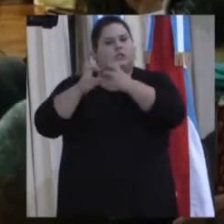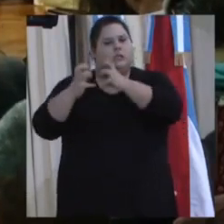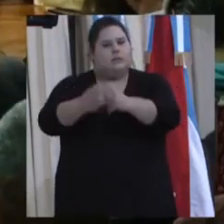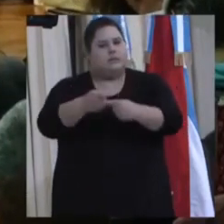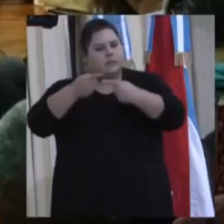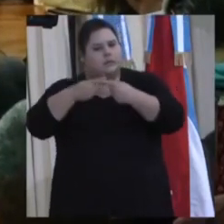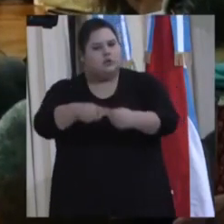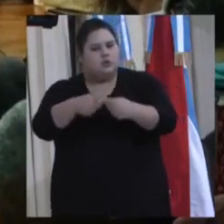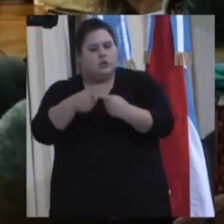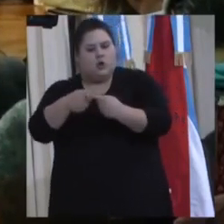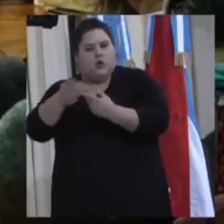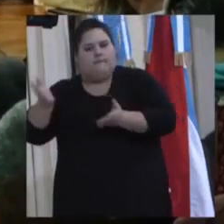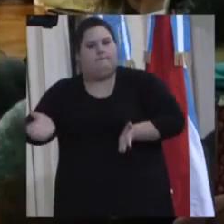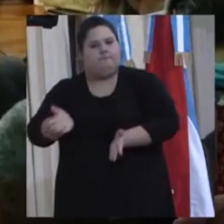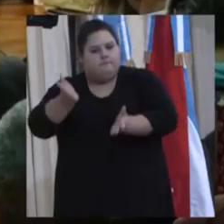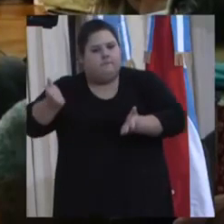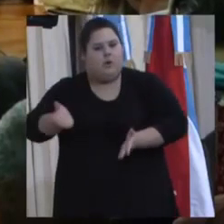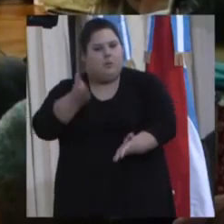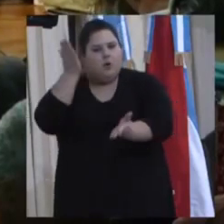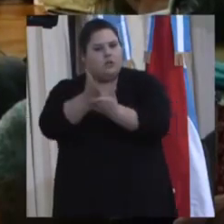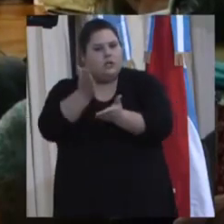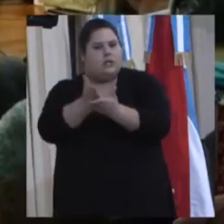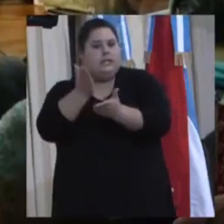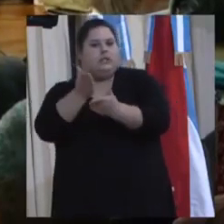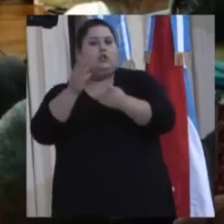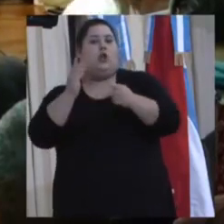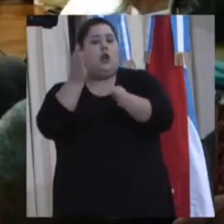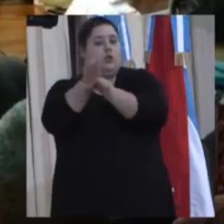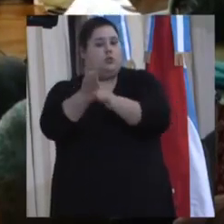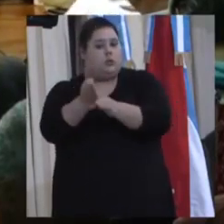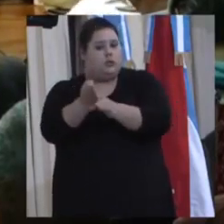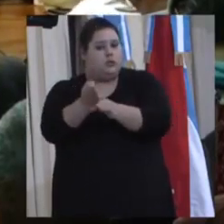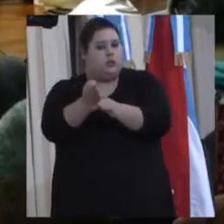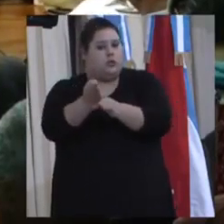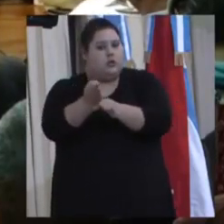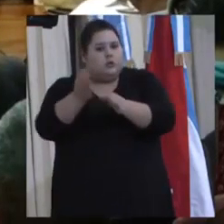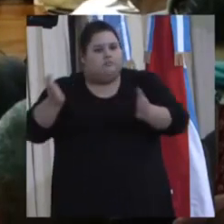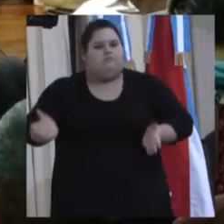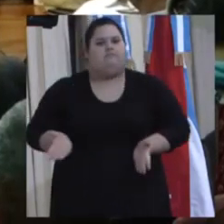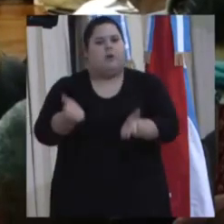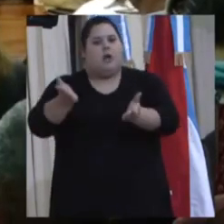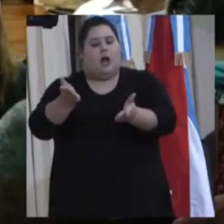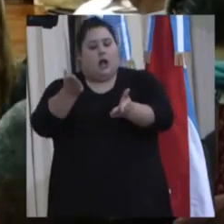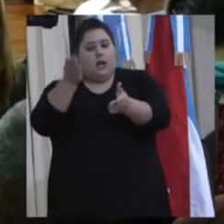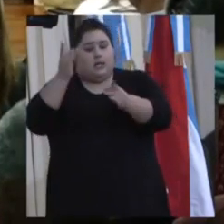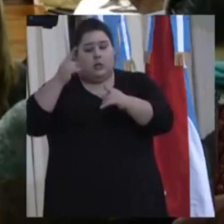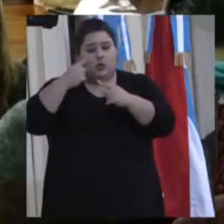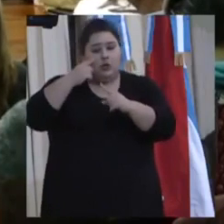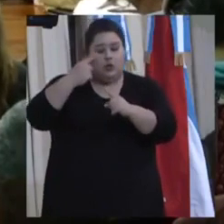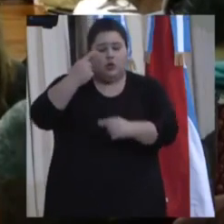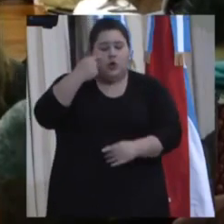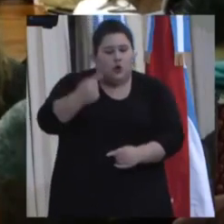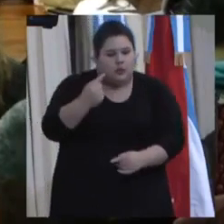que impulsaban reafirmar el derecho a la educación, reafirmar el principio de democratización del